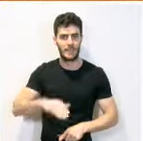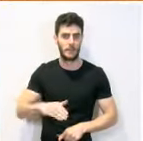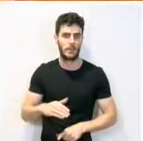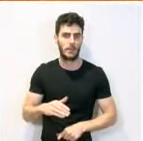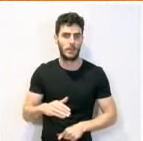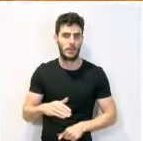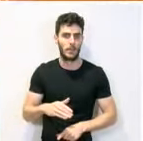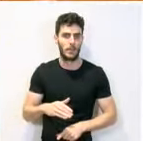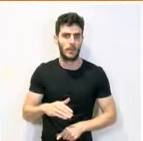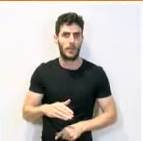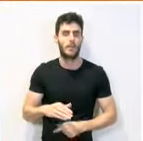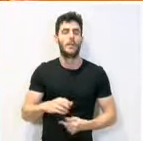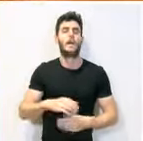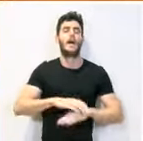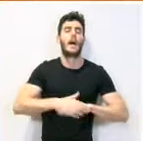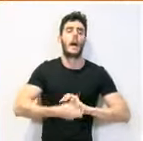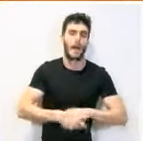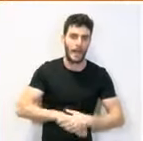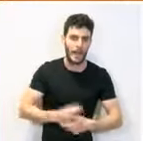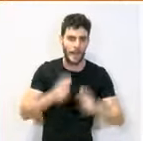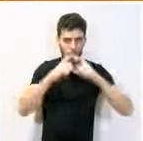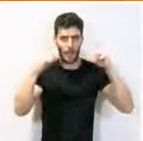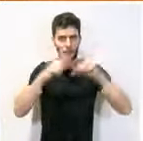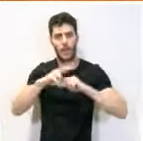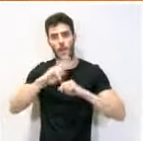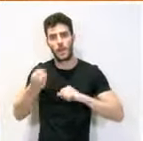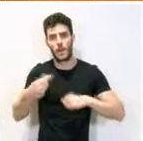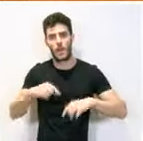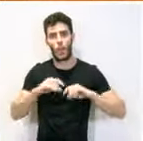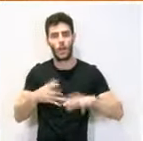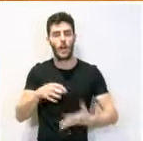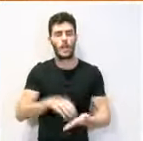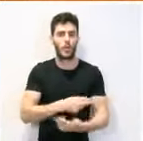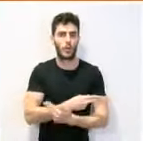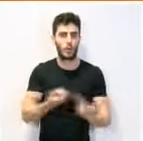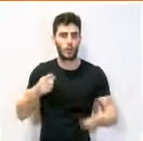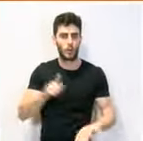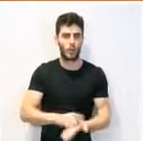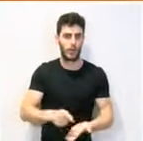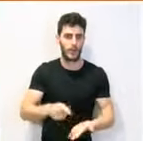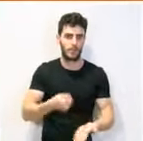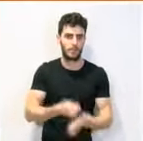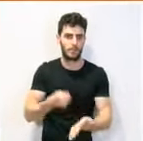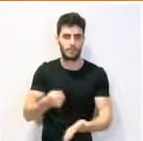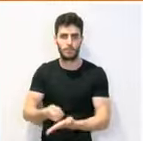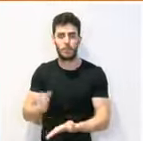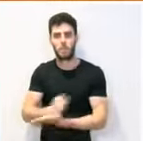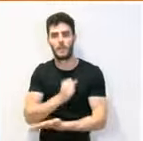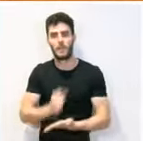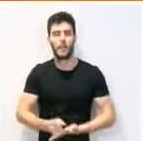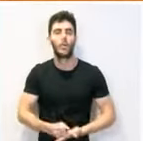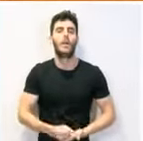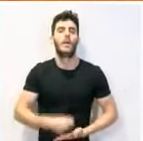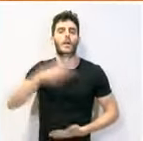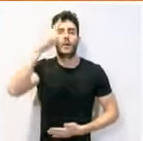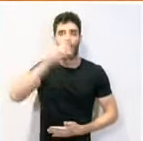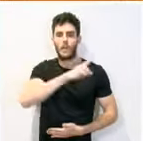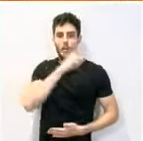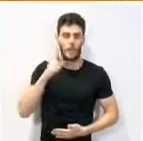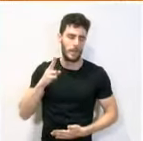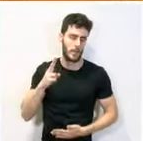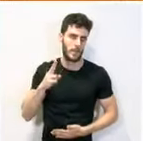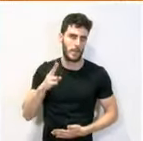los geles, mascarillas, exactamente igual que a un centro público, se los volvían a cobrar vía matrícula a los padres y madres